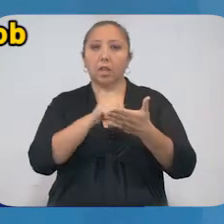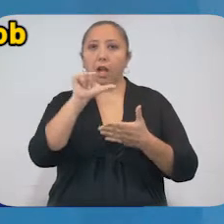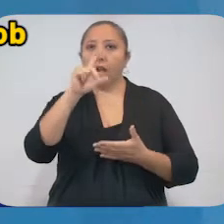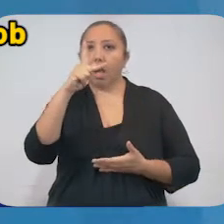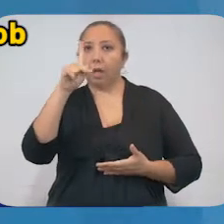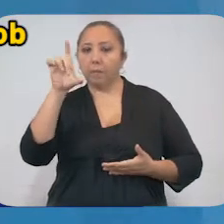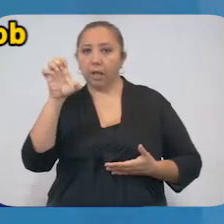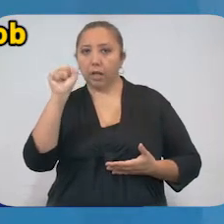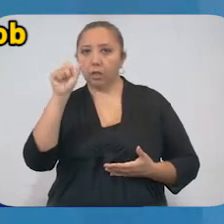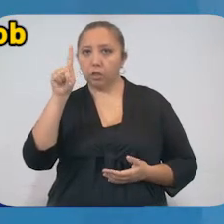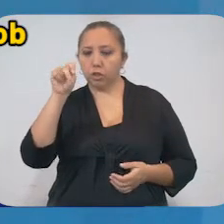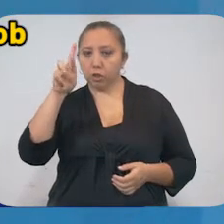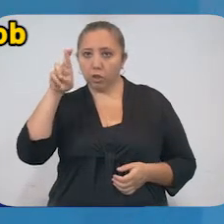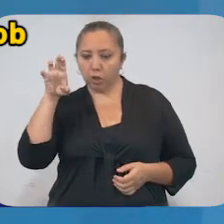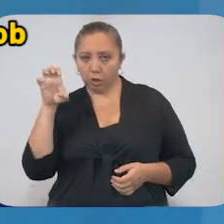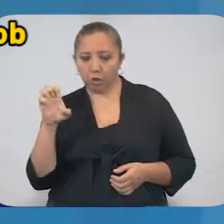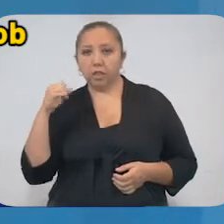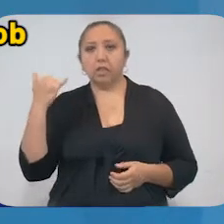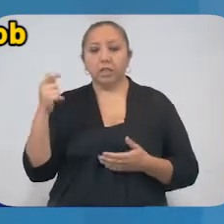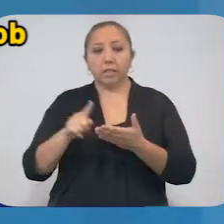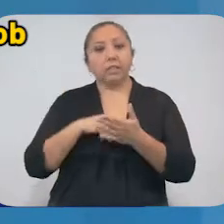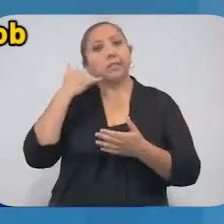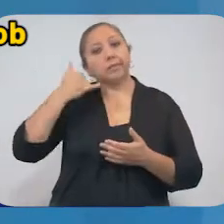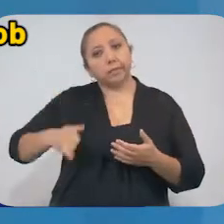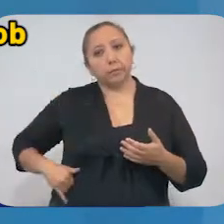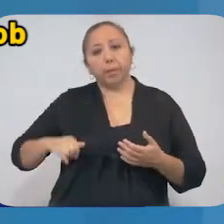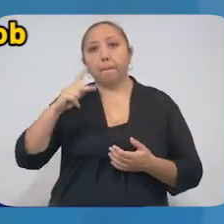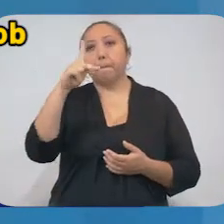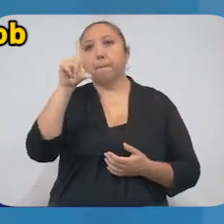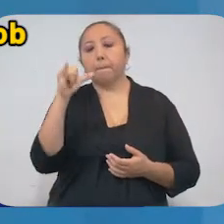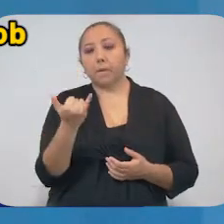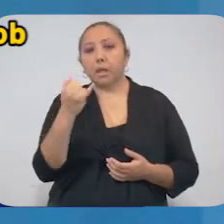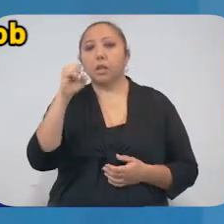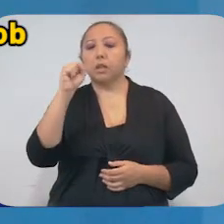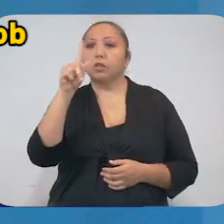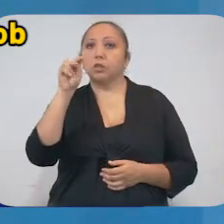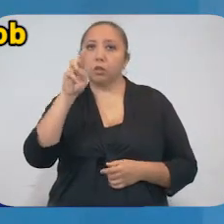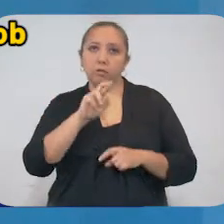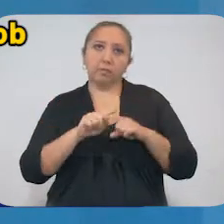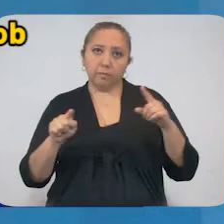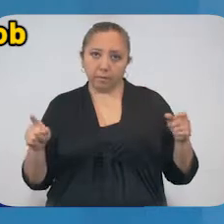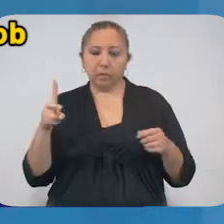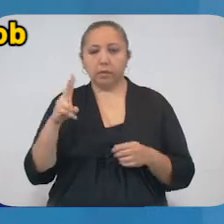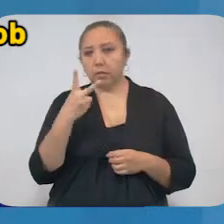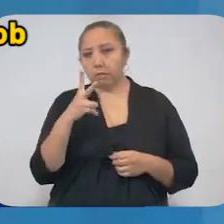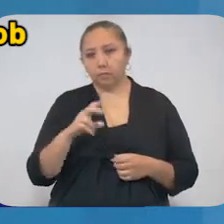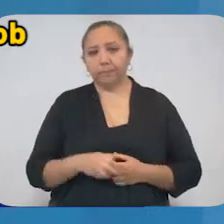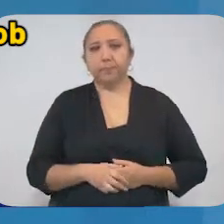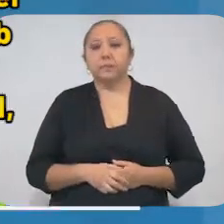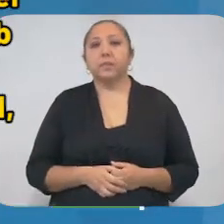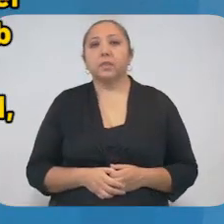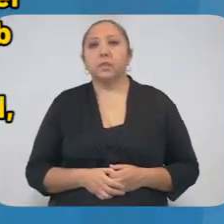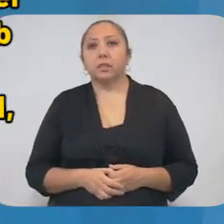Apple Store para teléfonos iPhone y tabletas iPad y en Play Store para dispositivos con sistema operativo